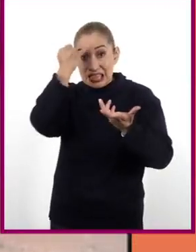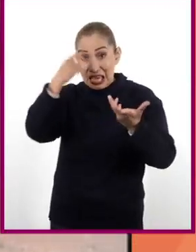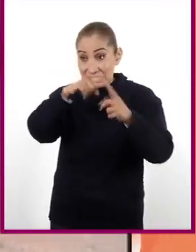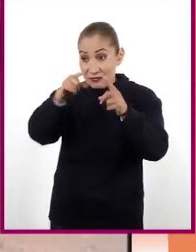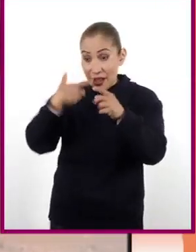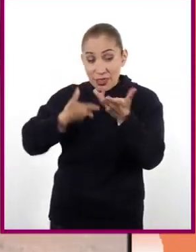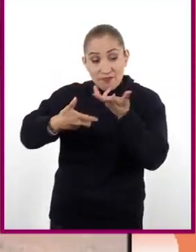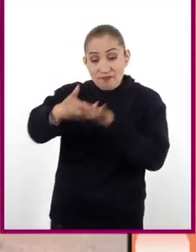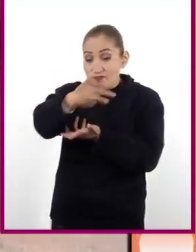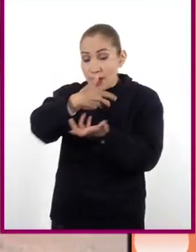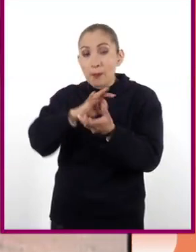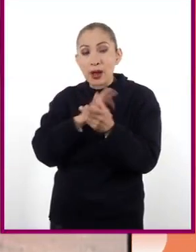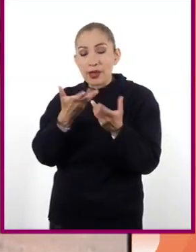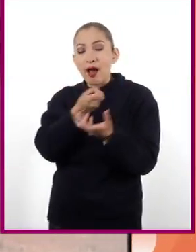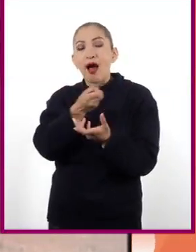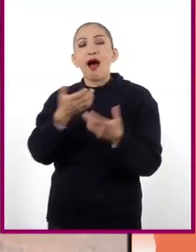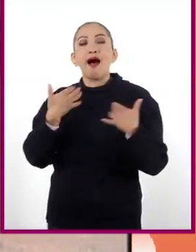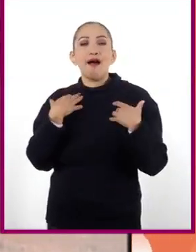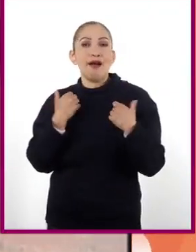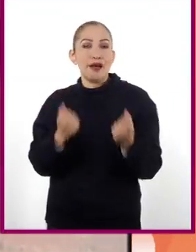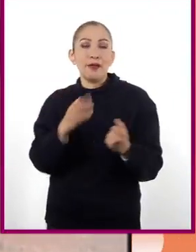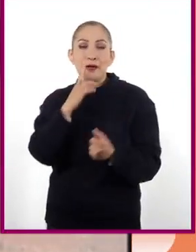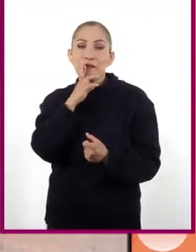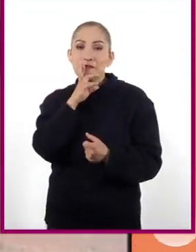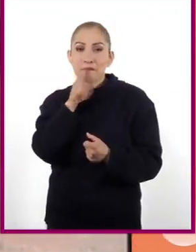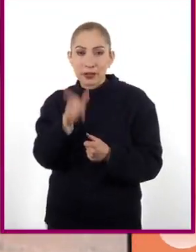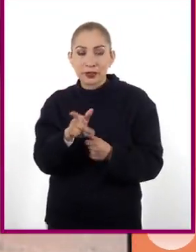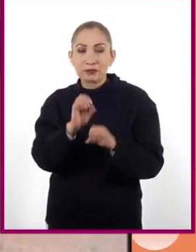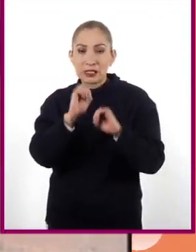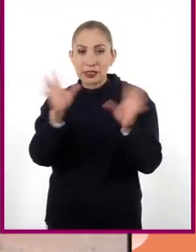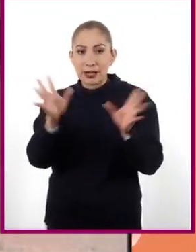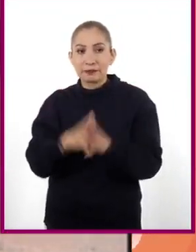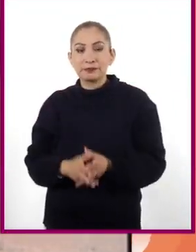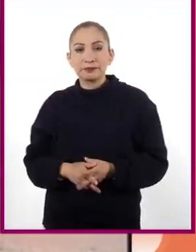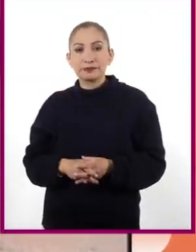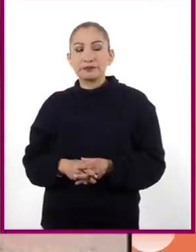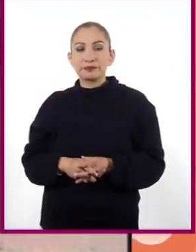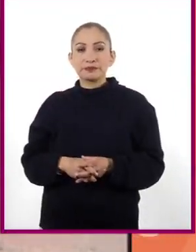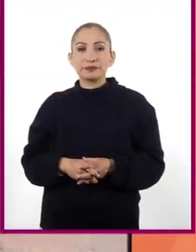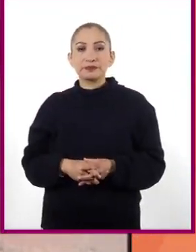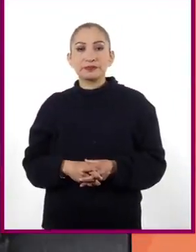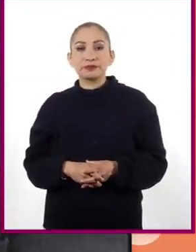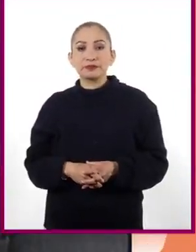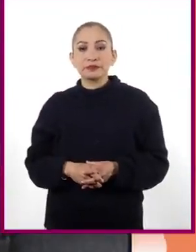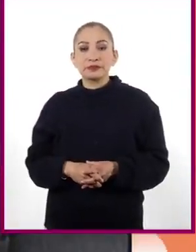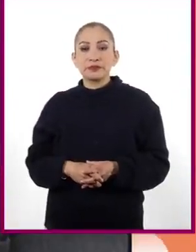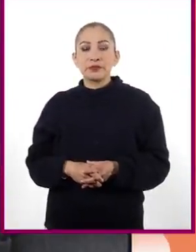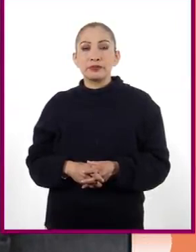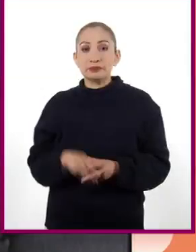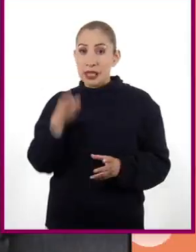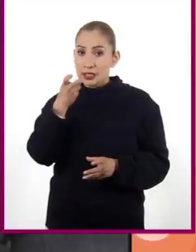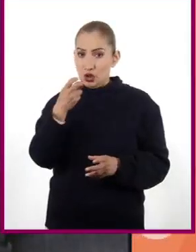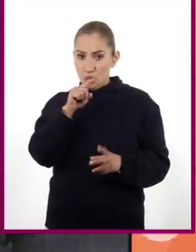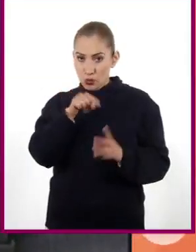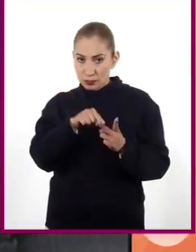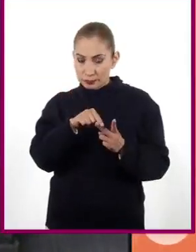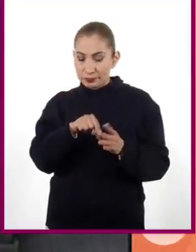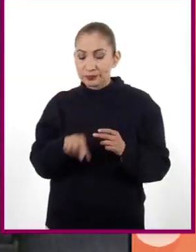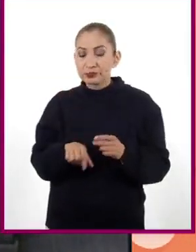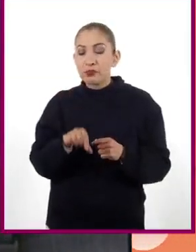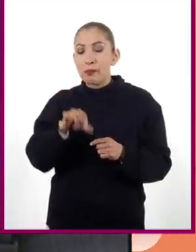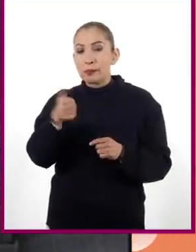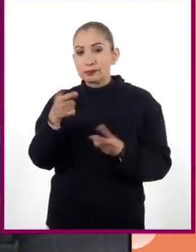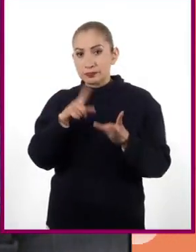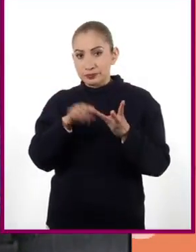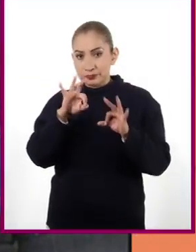de varios compañeros se puede ir construyendo una más clara idea de lo que dice cada expresión. Eso es por una parte.